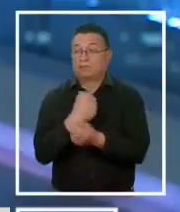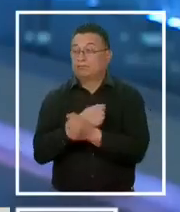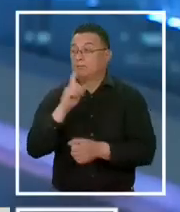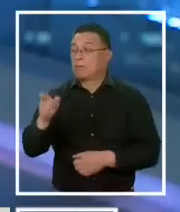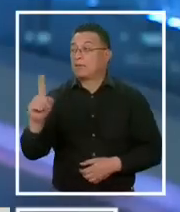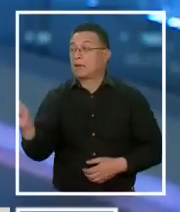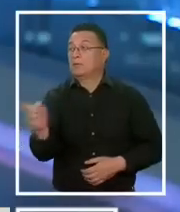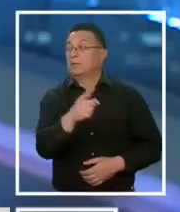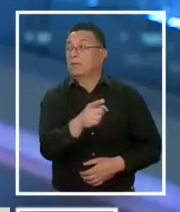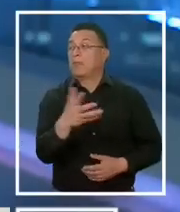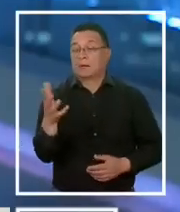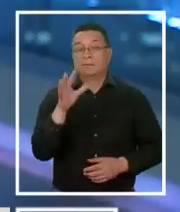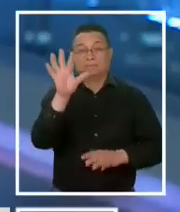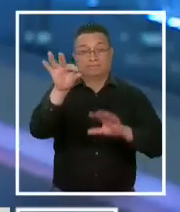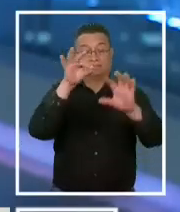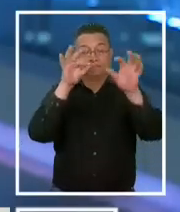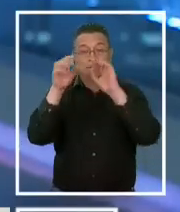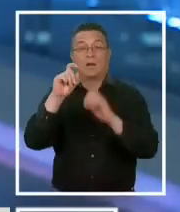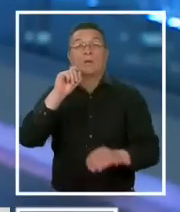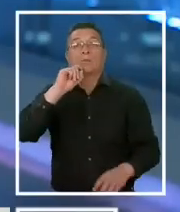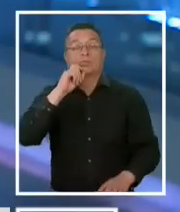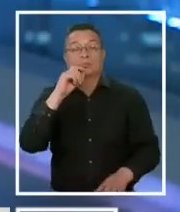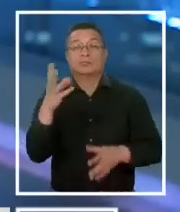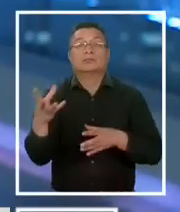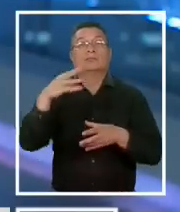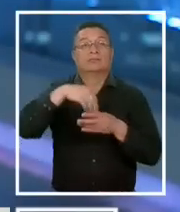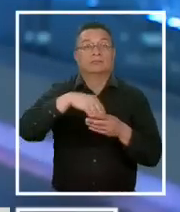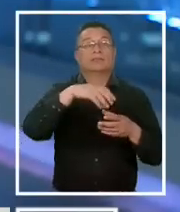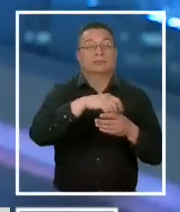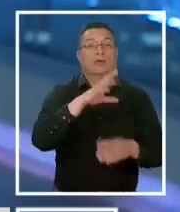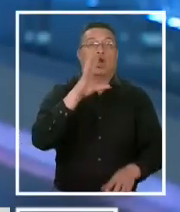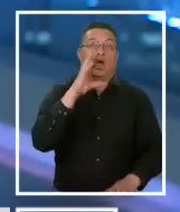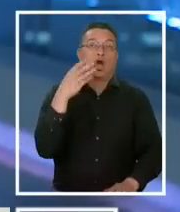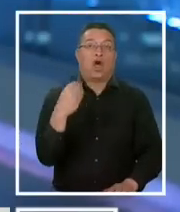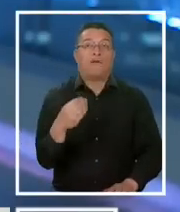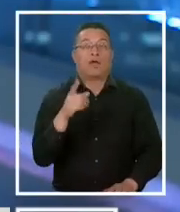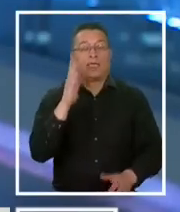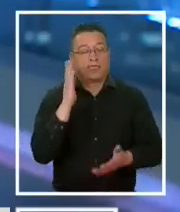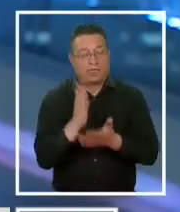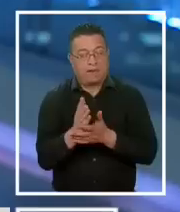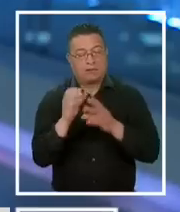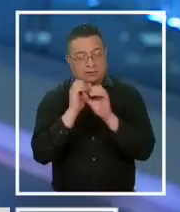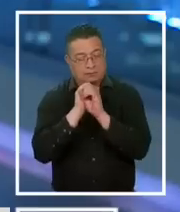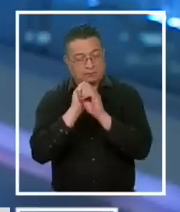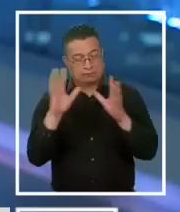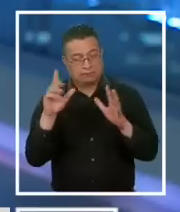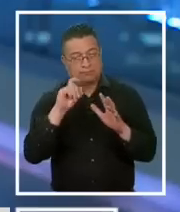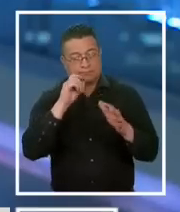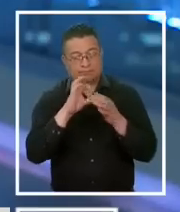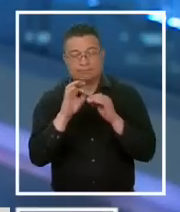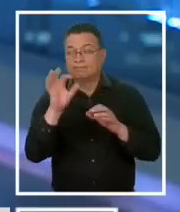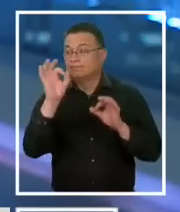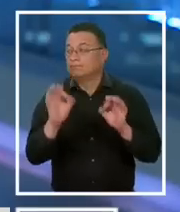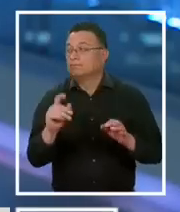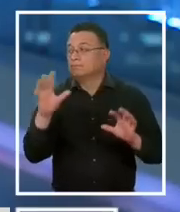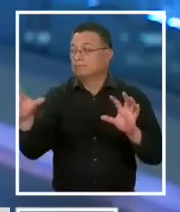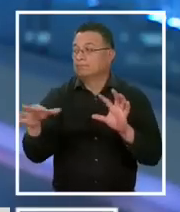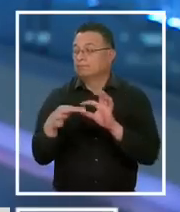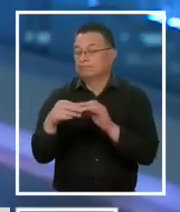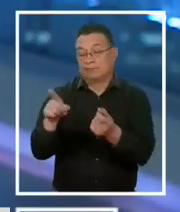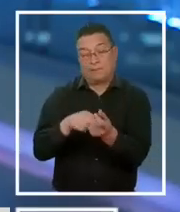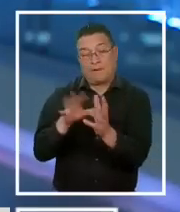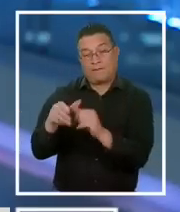más allá de la identificación de quienes involucrados por supuesto deberá tomar definiciones que impliquen determinar el vínculo